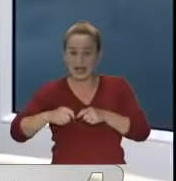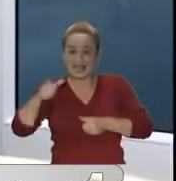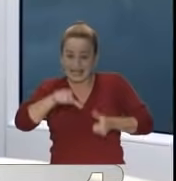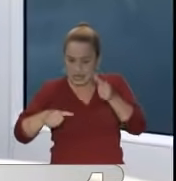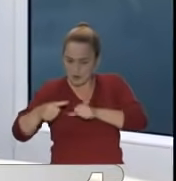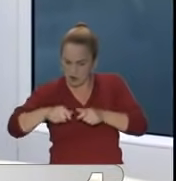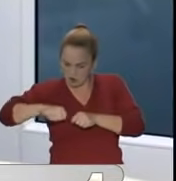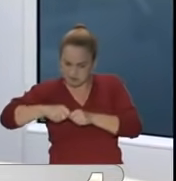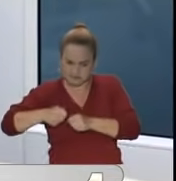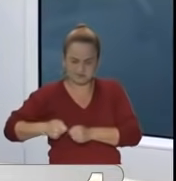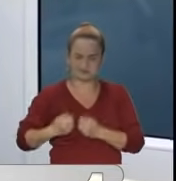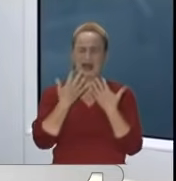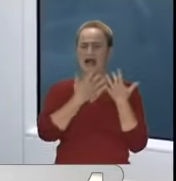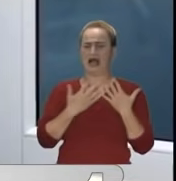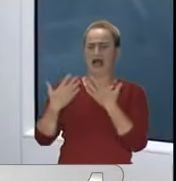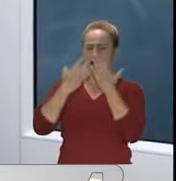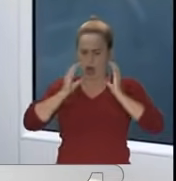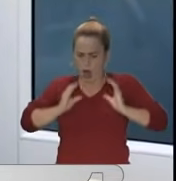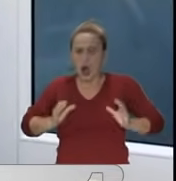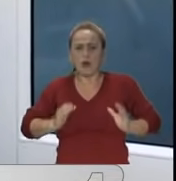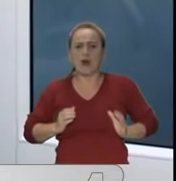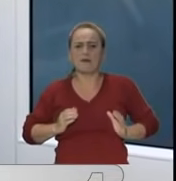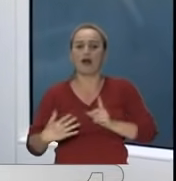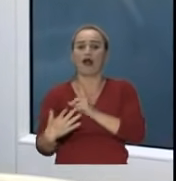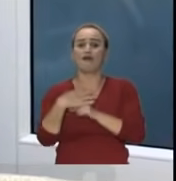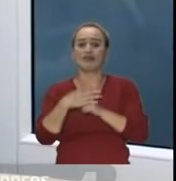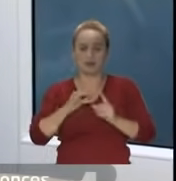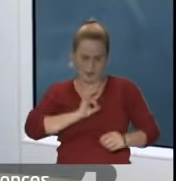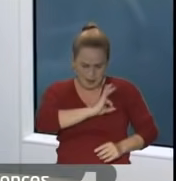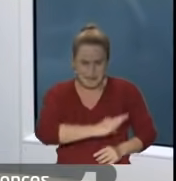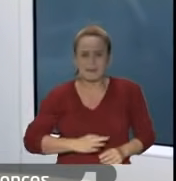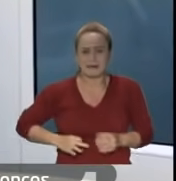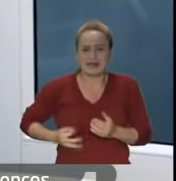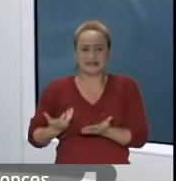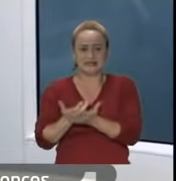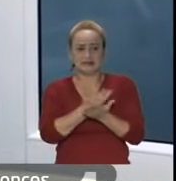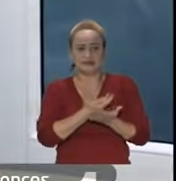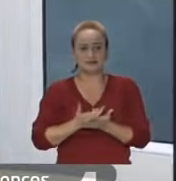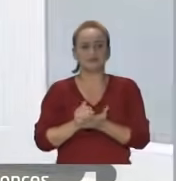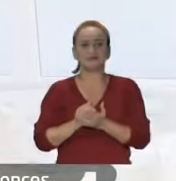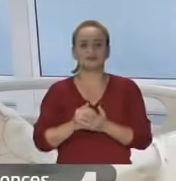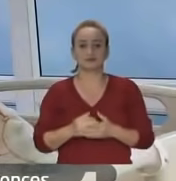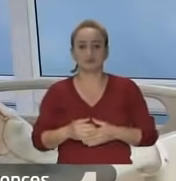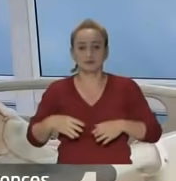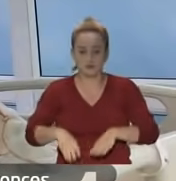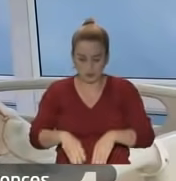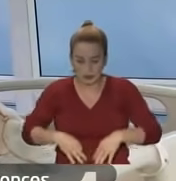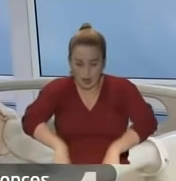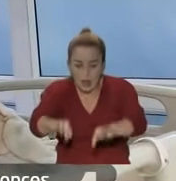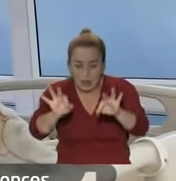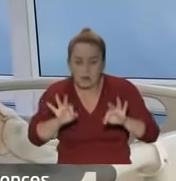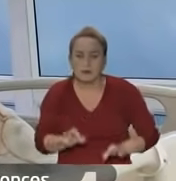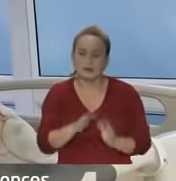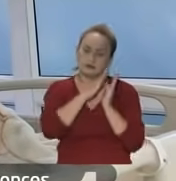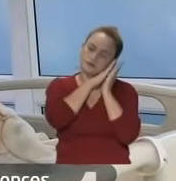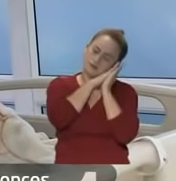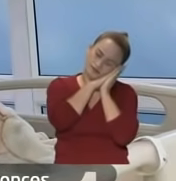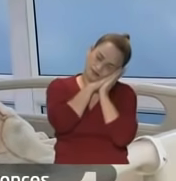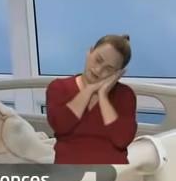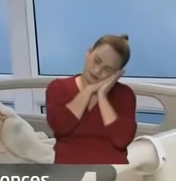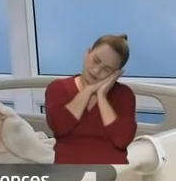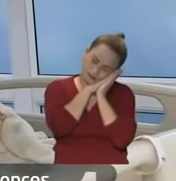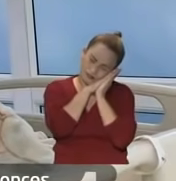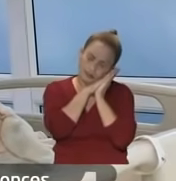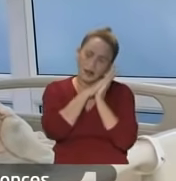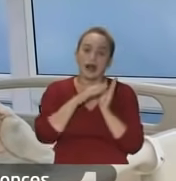fuego, lo que le ocasionó quemaduras de segundo y tercer grado. Puse una cobija en el piso y me acosté al pie del perrito.